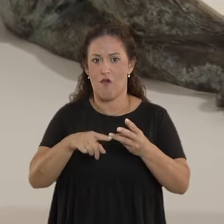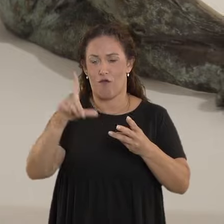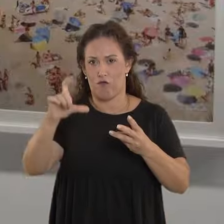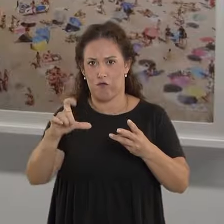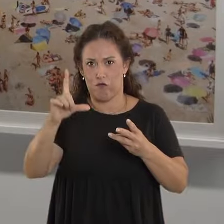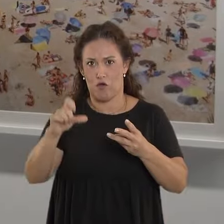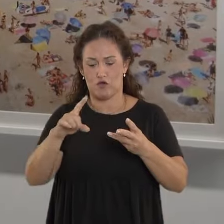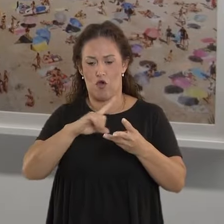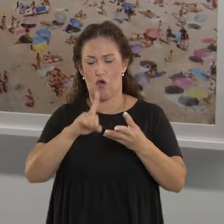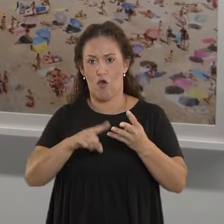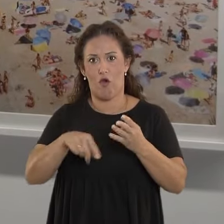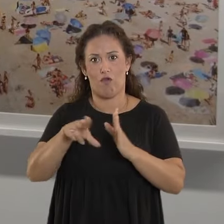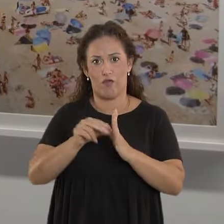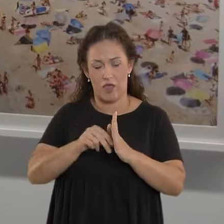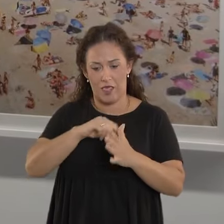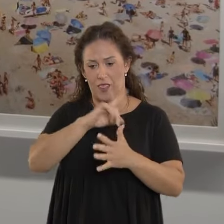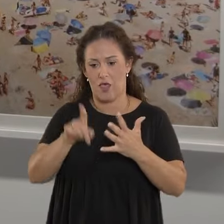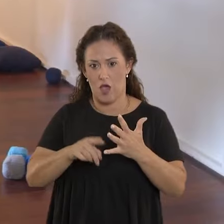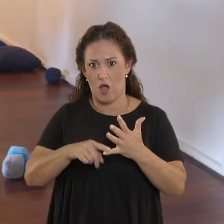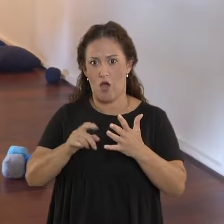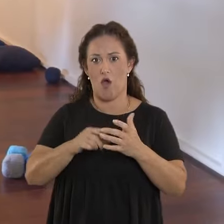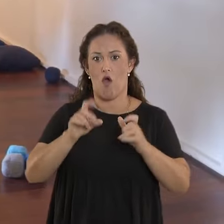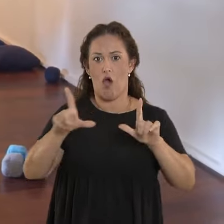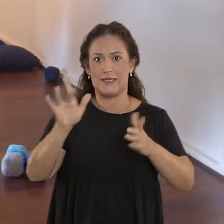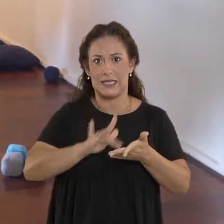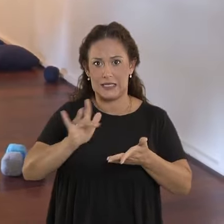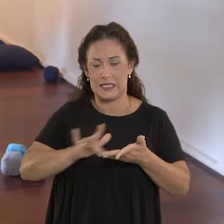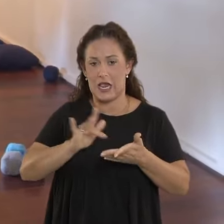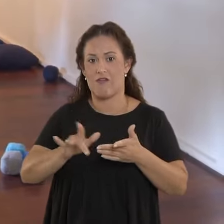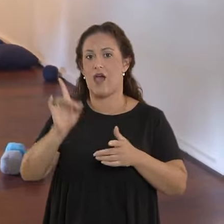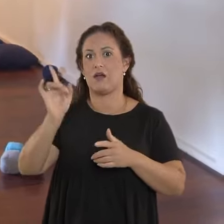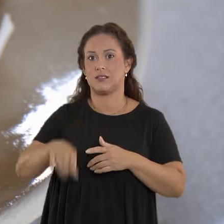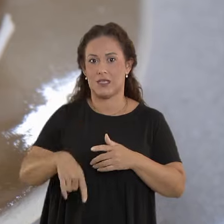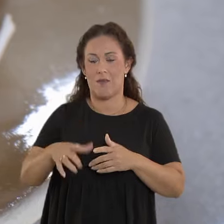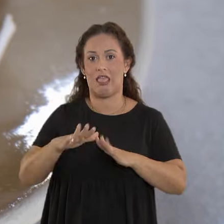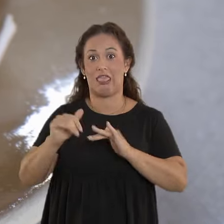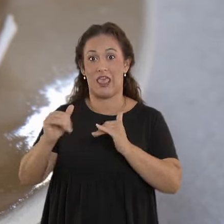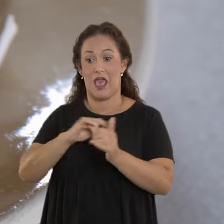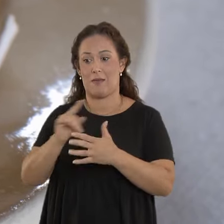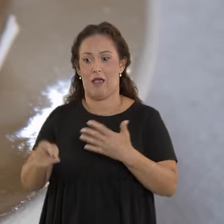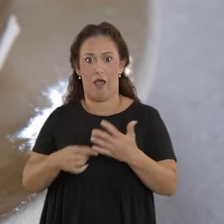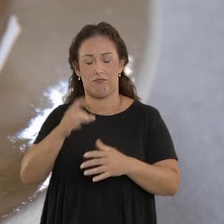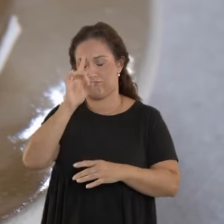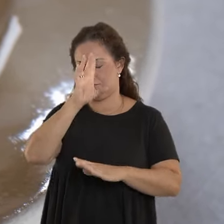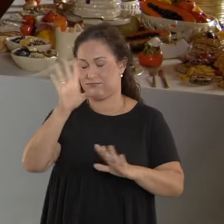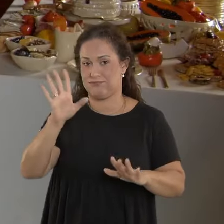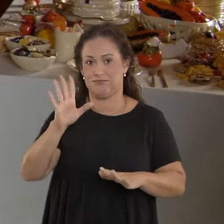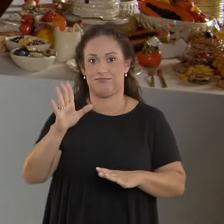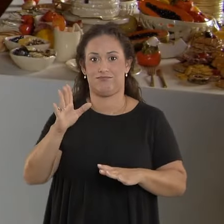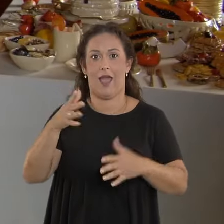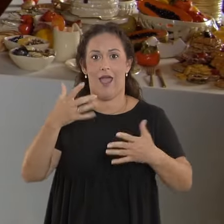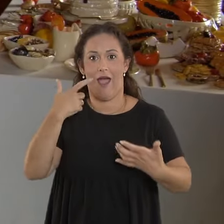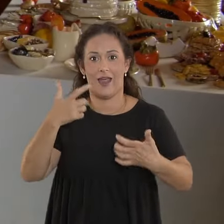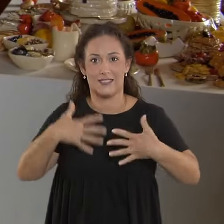tenemos también fotografía analógica, tenemos vídeo, tenemos obras interactivas, tenemos unas cerámicas espectaculares,